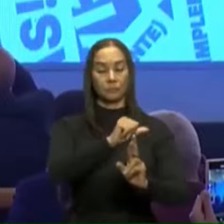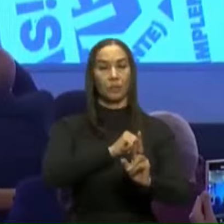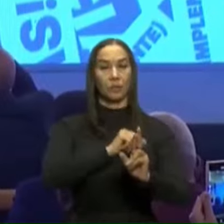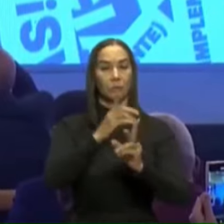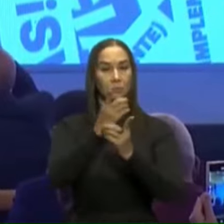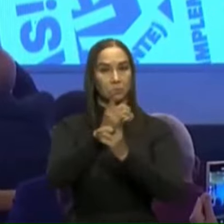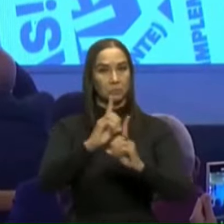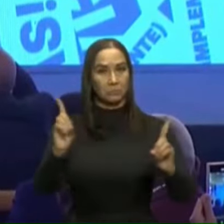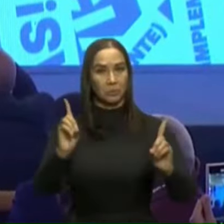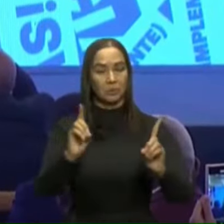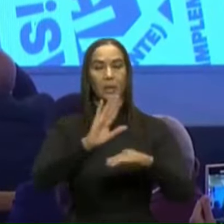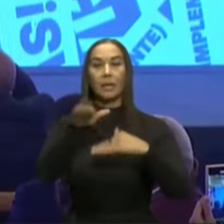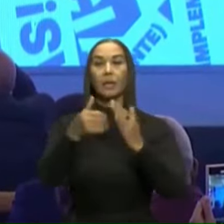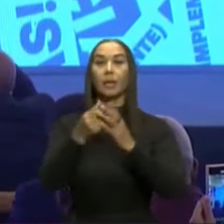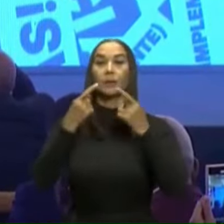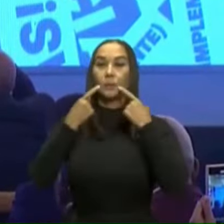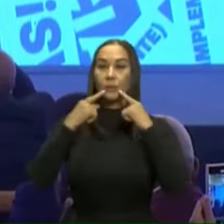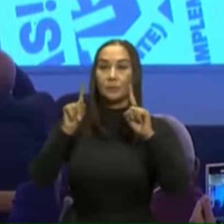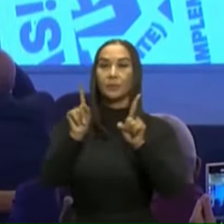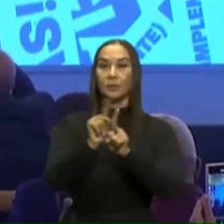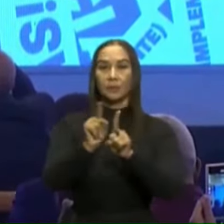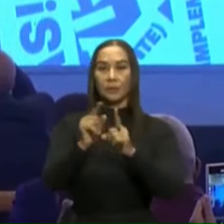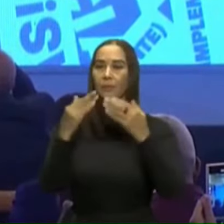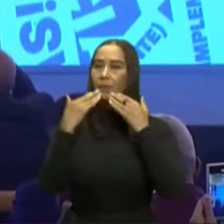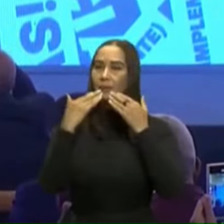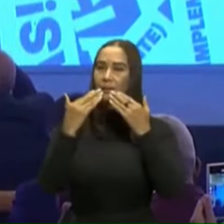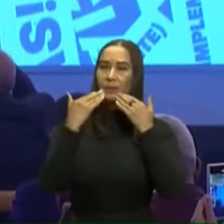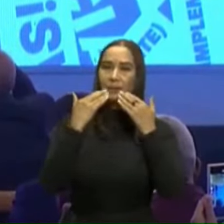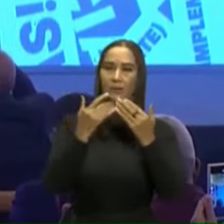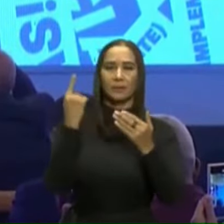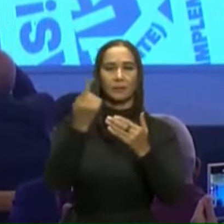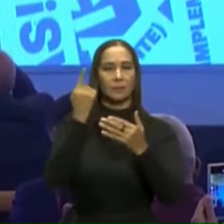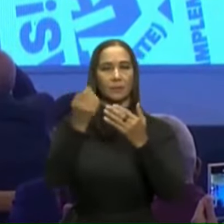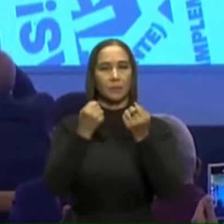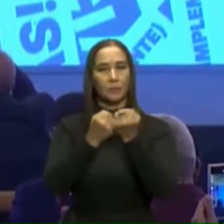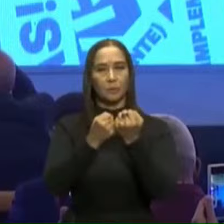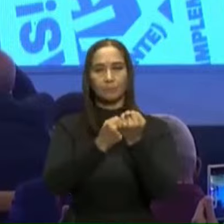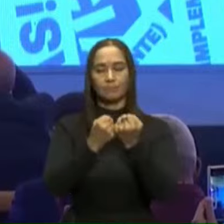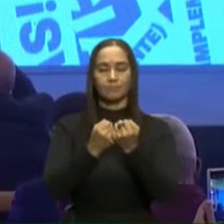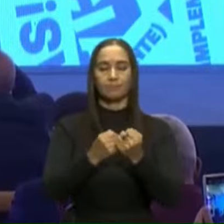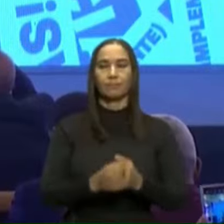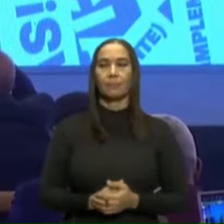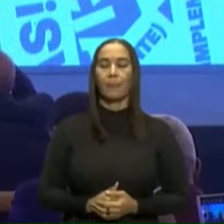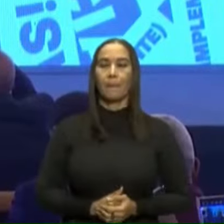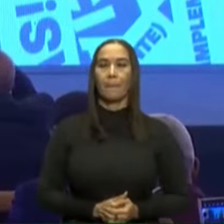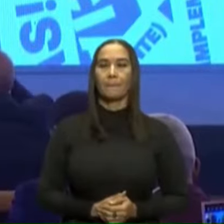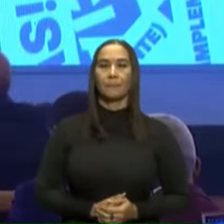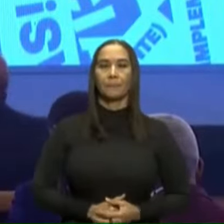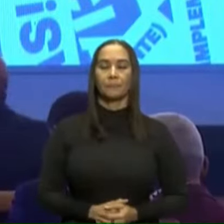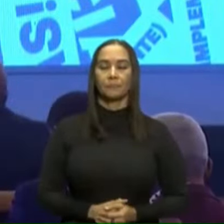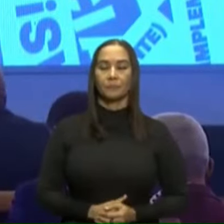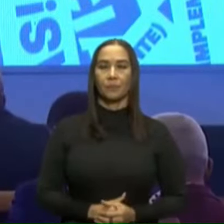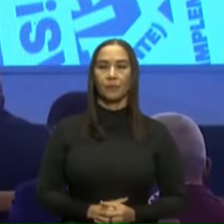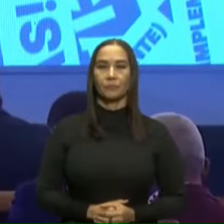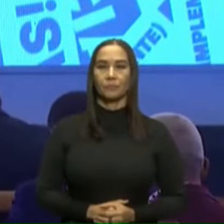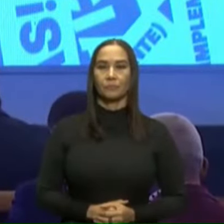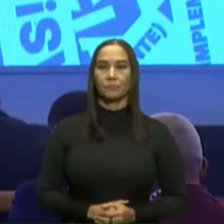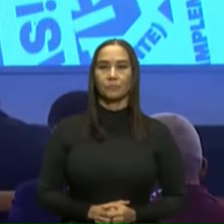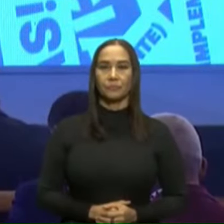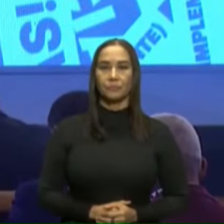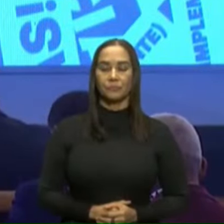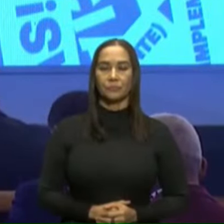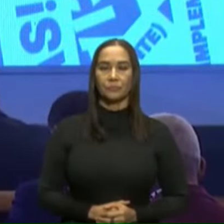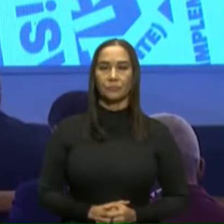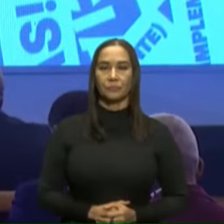Y eh eh lo otro lo otro que señaló eh sobre la